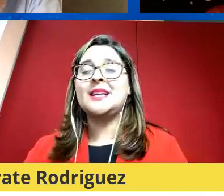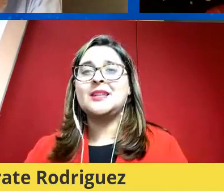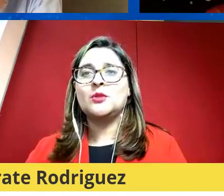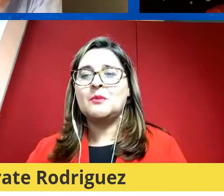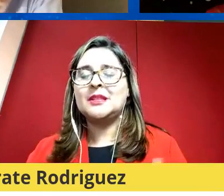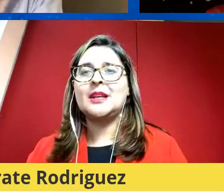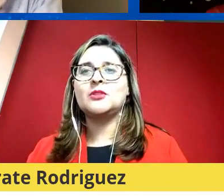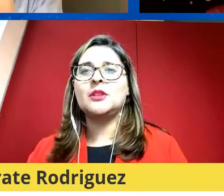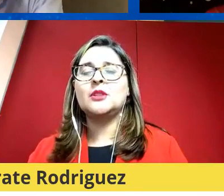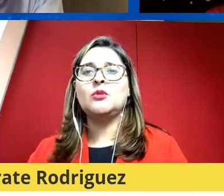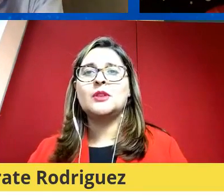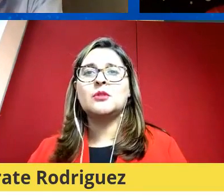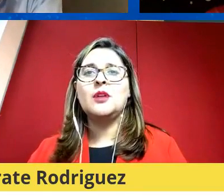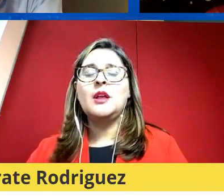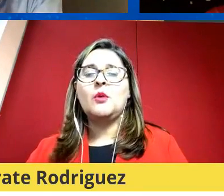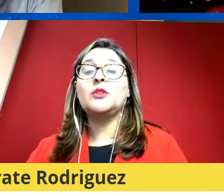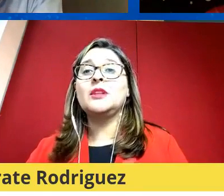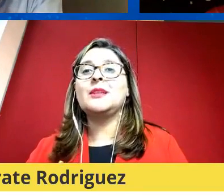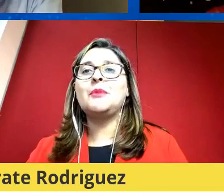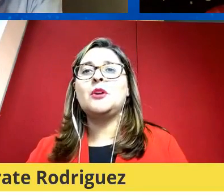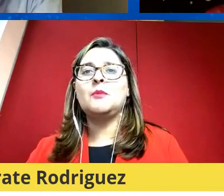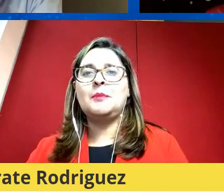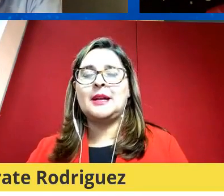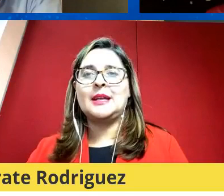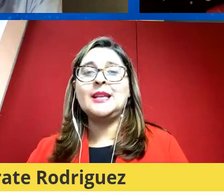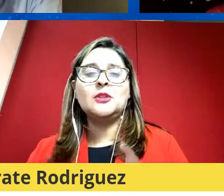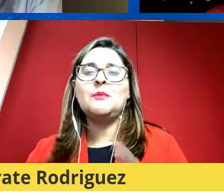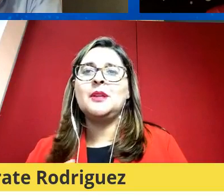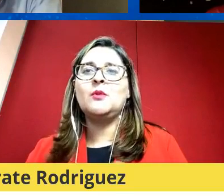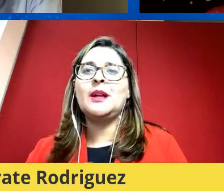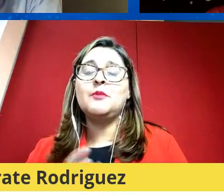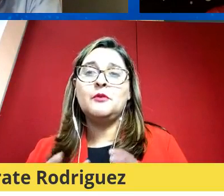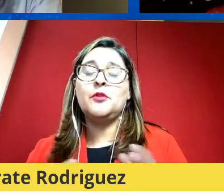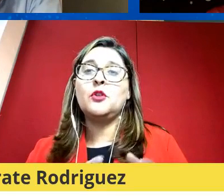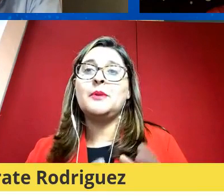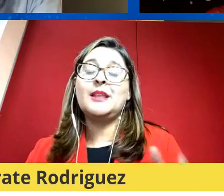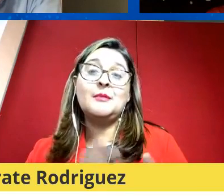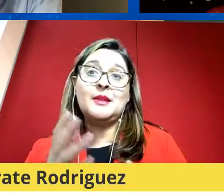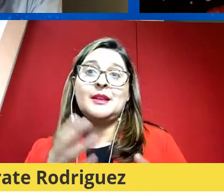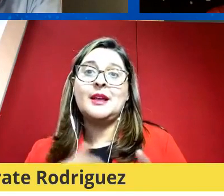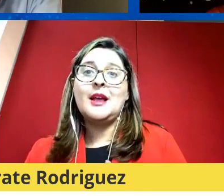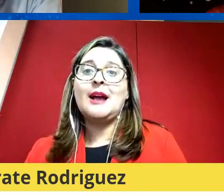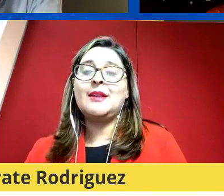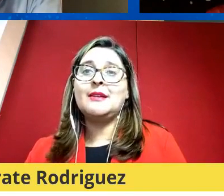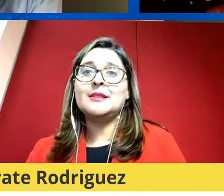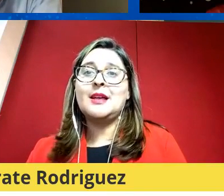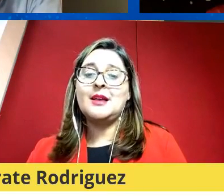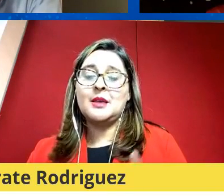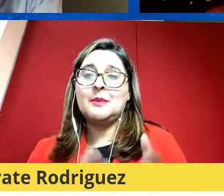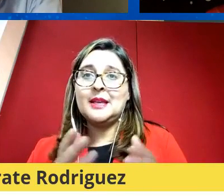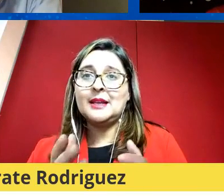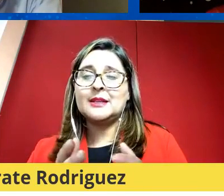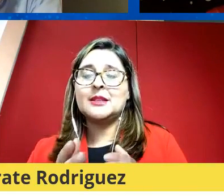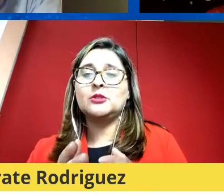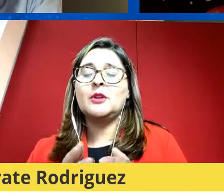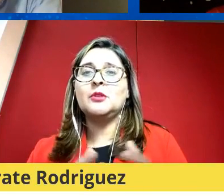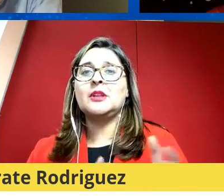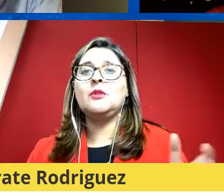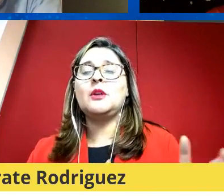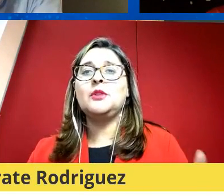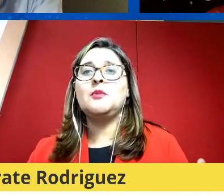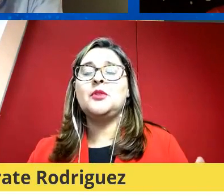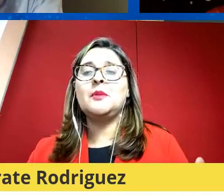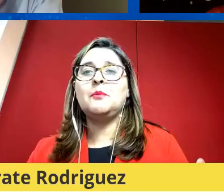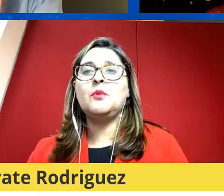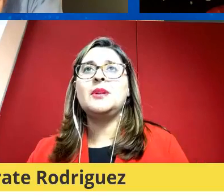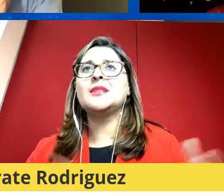el avanzar en sus investigaciones, sin duda, son cuestiones también complejas. Y esto también es un cambio de enfoque o paradigma del que hablaba quizá Millarca, ¿cierto? Hemos